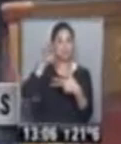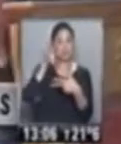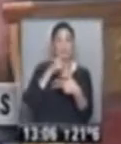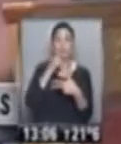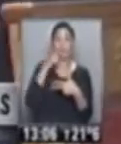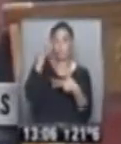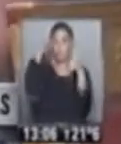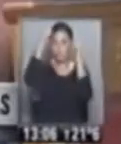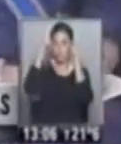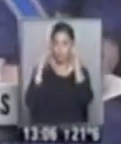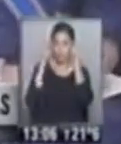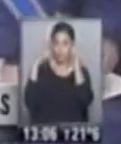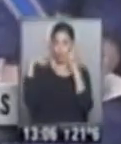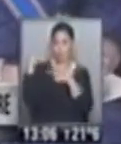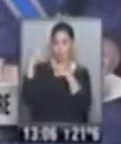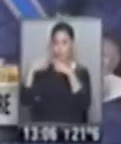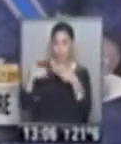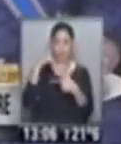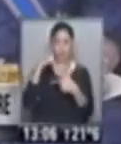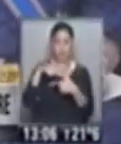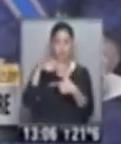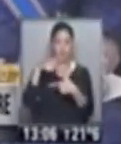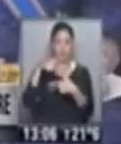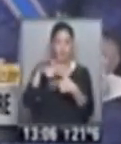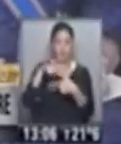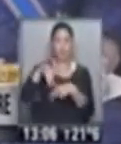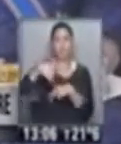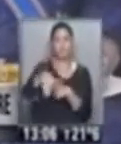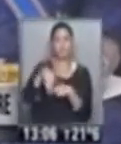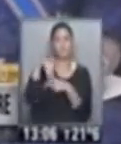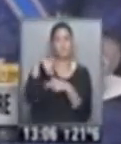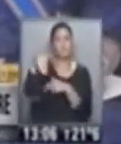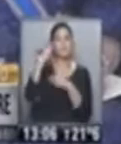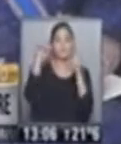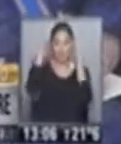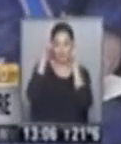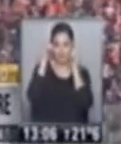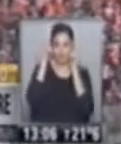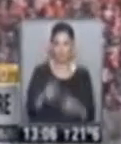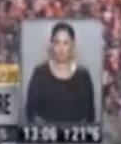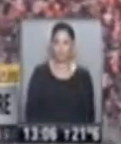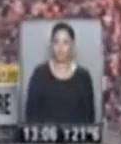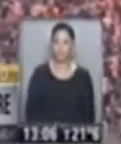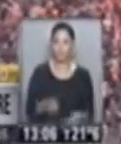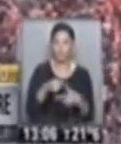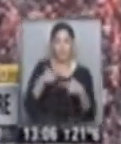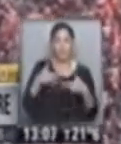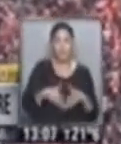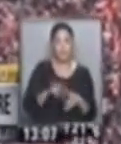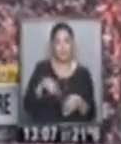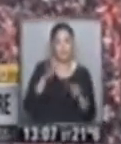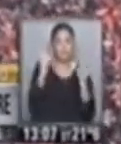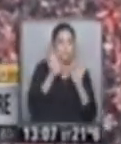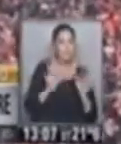Son países que tienen constituciones, o sea que el papel del rey, del monarca, es un papel,